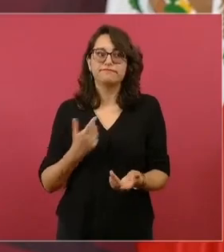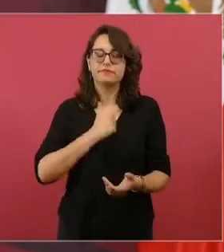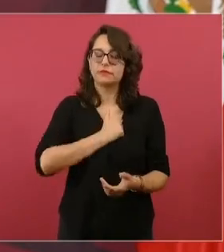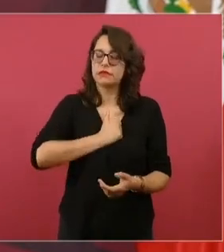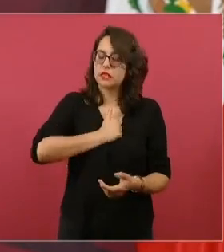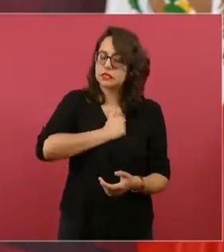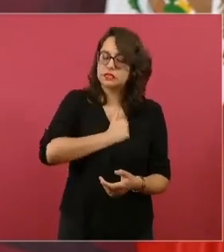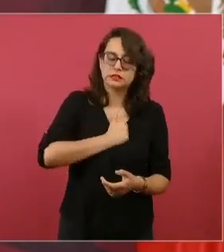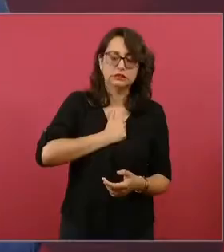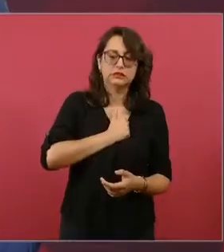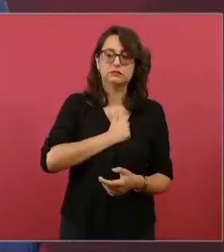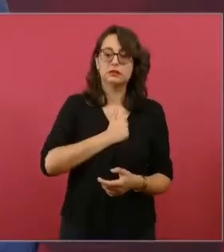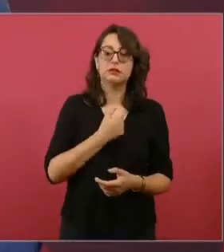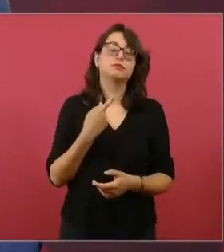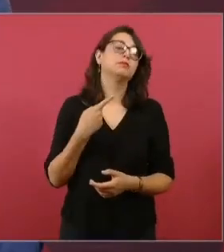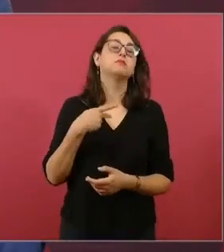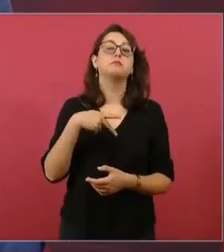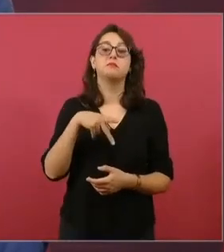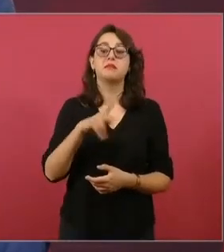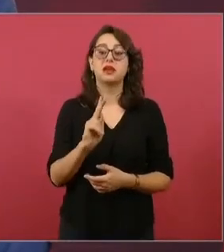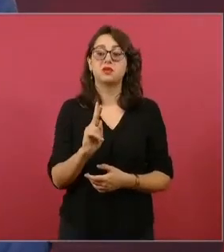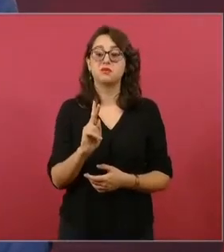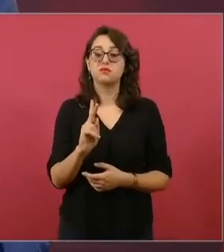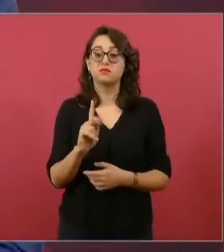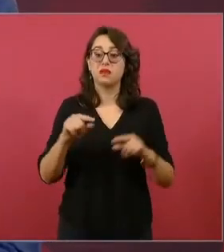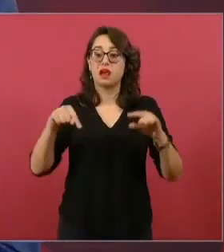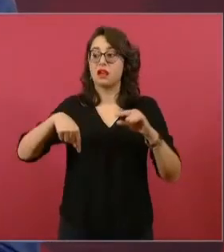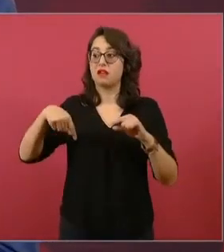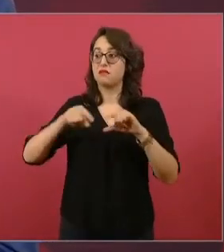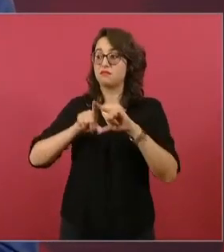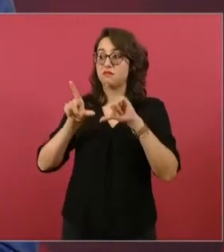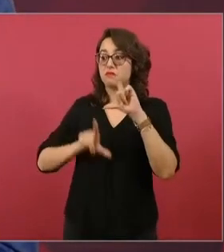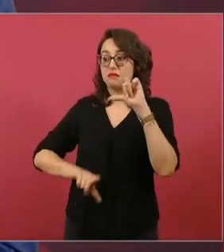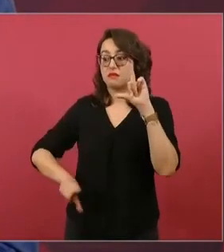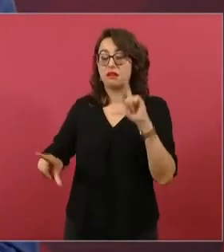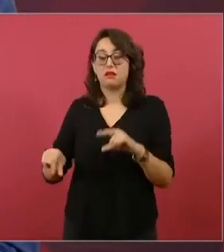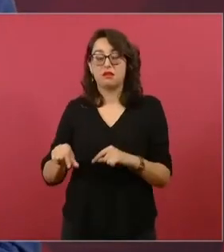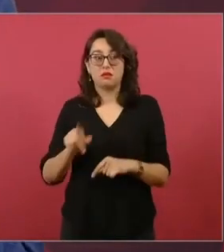afortunadamente no lo padecemos en México.